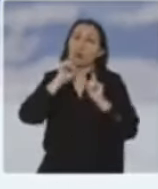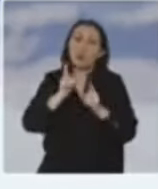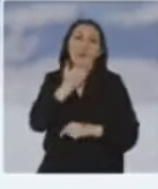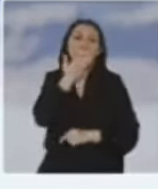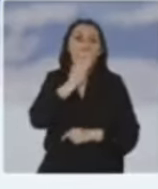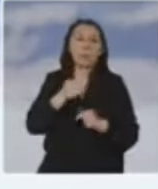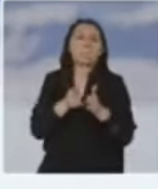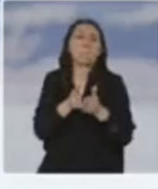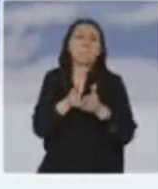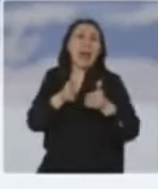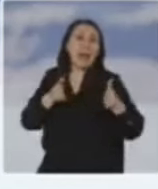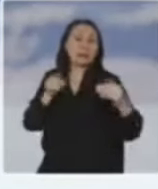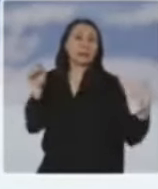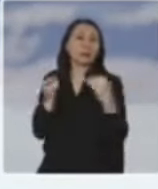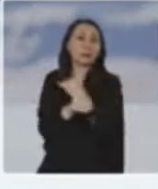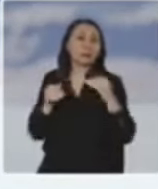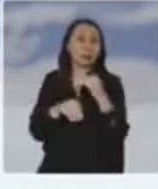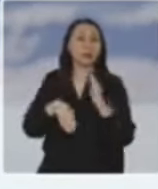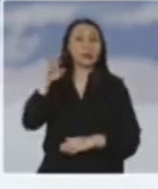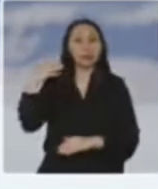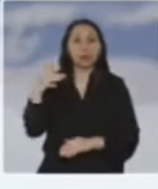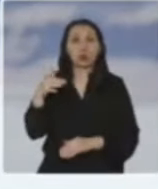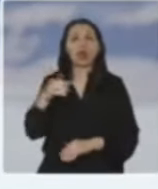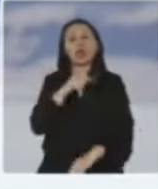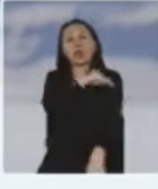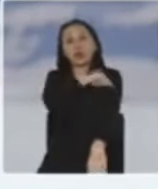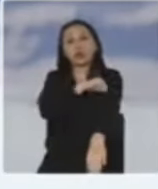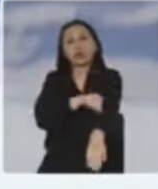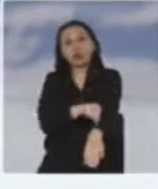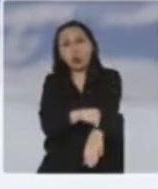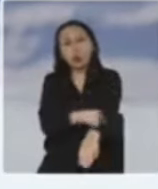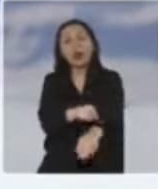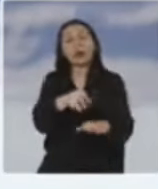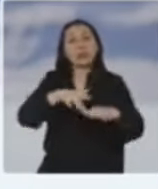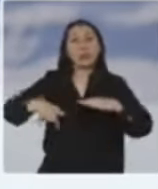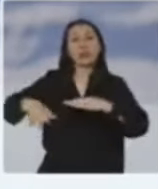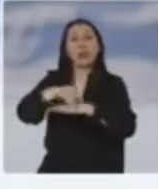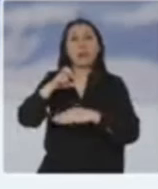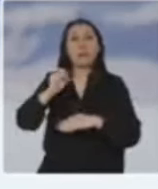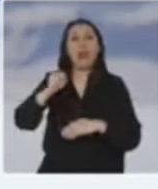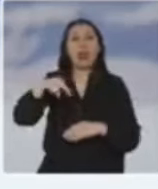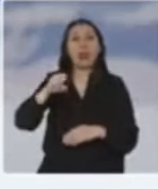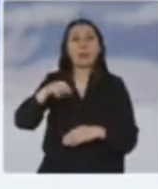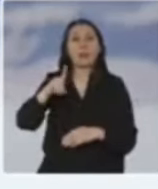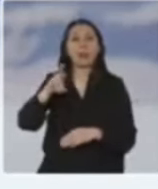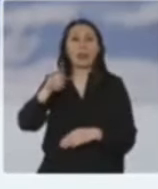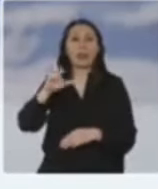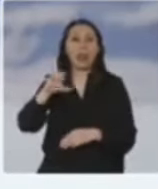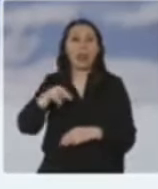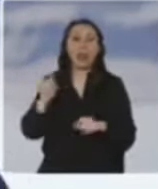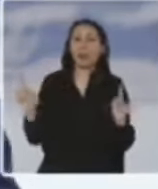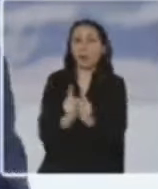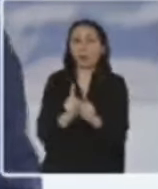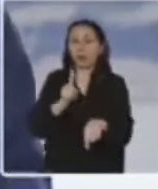mejorar y ampliar la carretera principal que recorre la Isla Grande de chiloé la Panamericana no solamente para disminuir